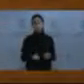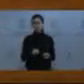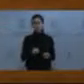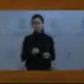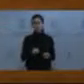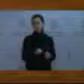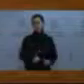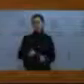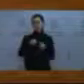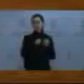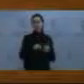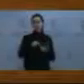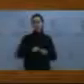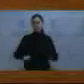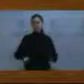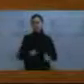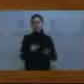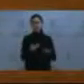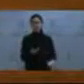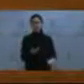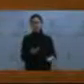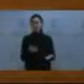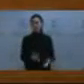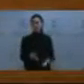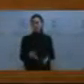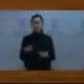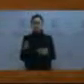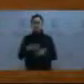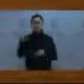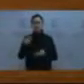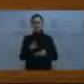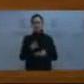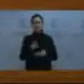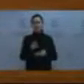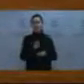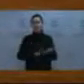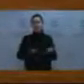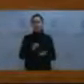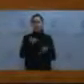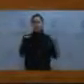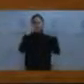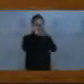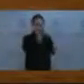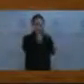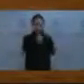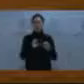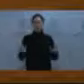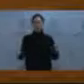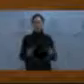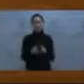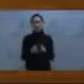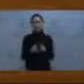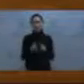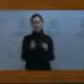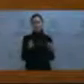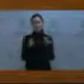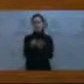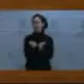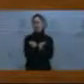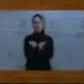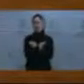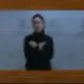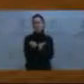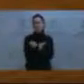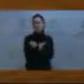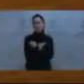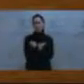sería interferir o entorpecer, o ambas cosas al mismo tiempo. Y desde luego nuestro grupo ni está de acuerdo con interferir en la